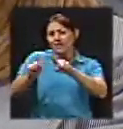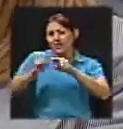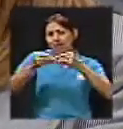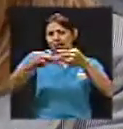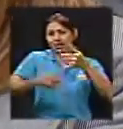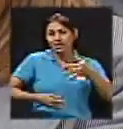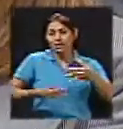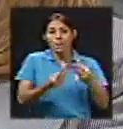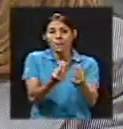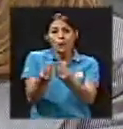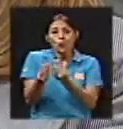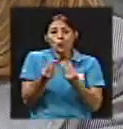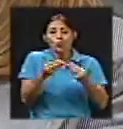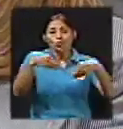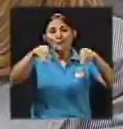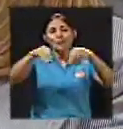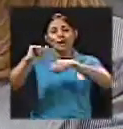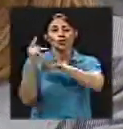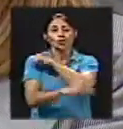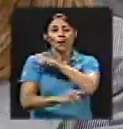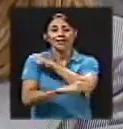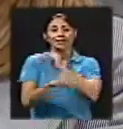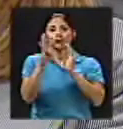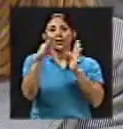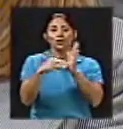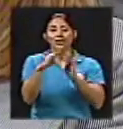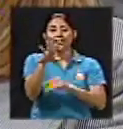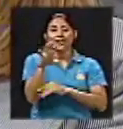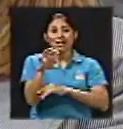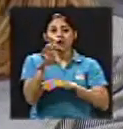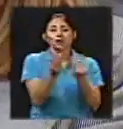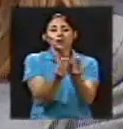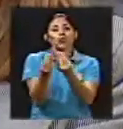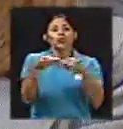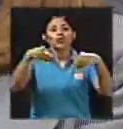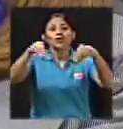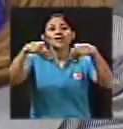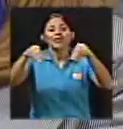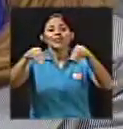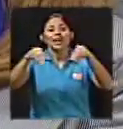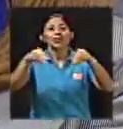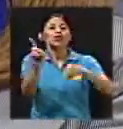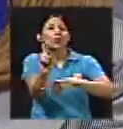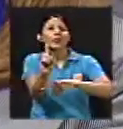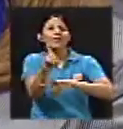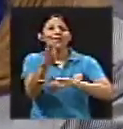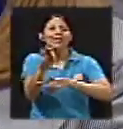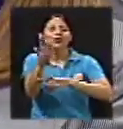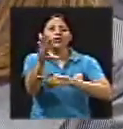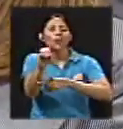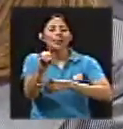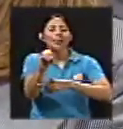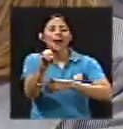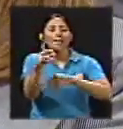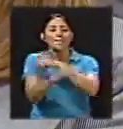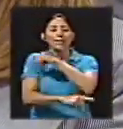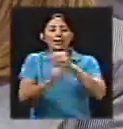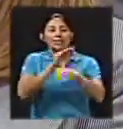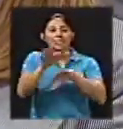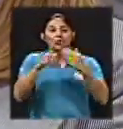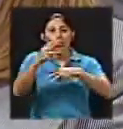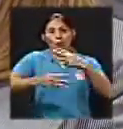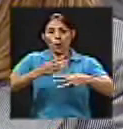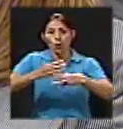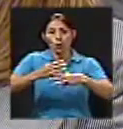son 4.500 productos, se exportan a 150 países en el mundo, pero además los productos que exportamos tienen cada